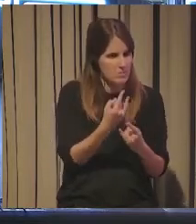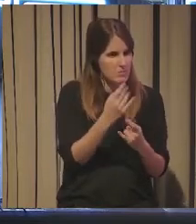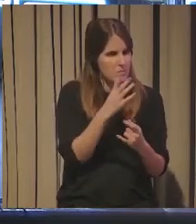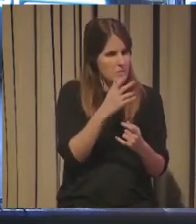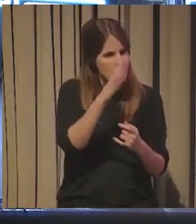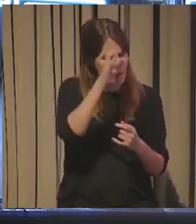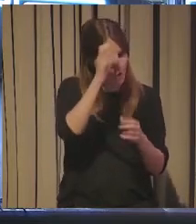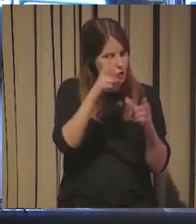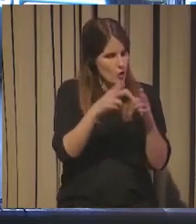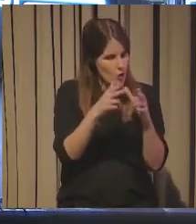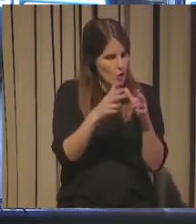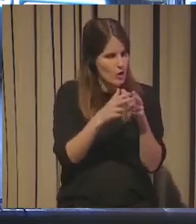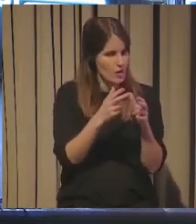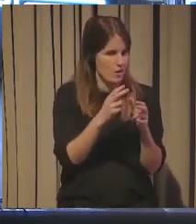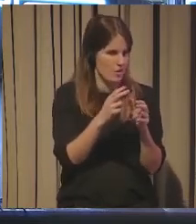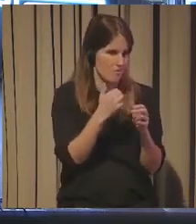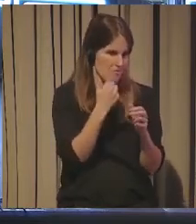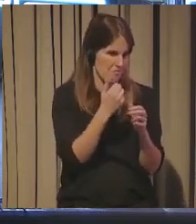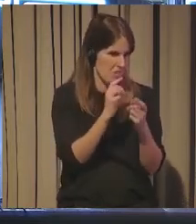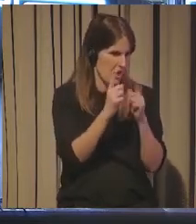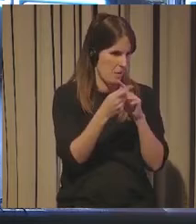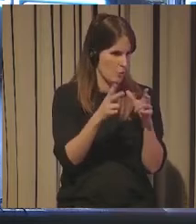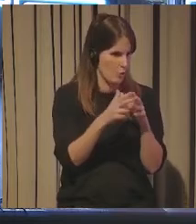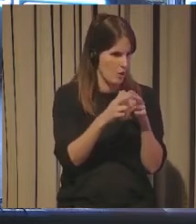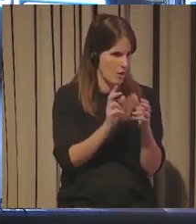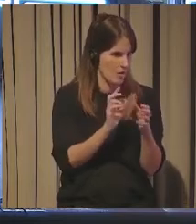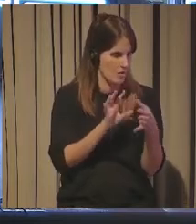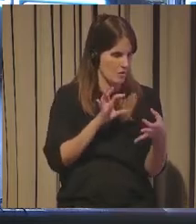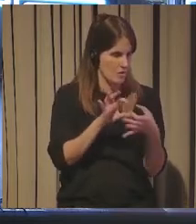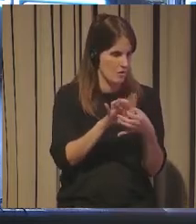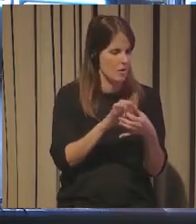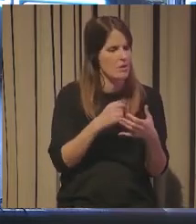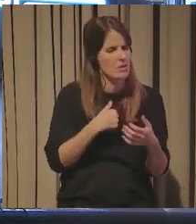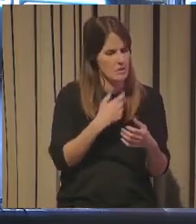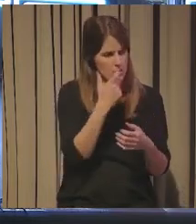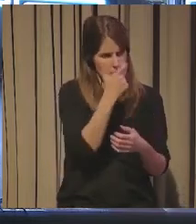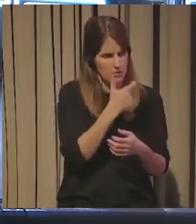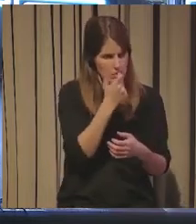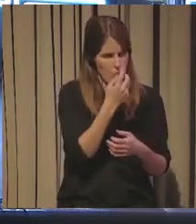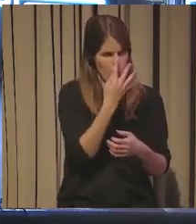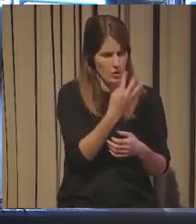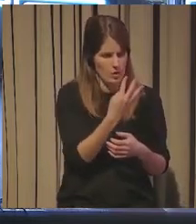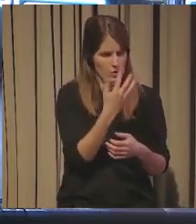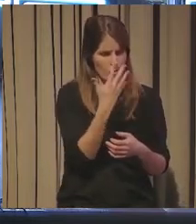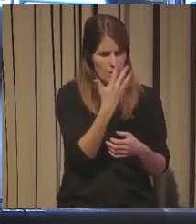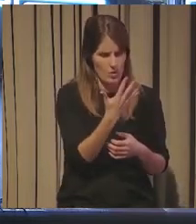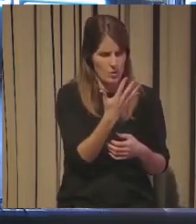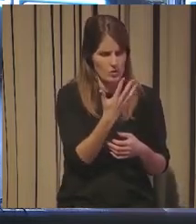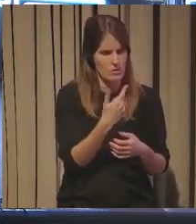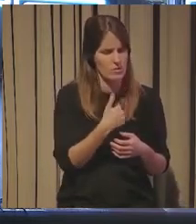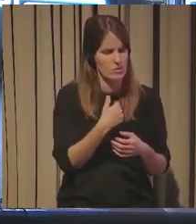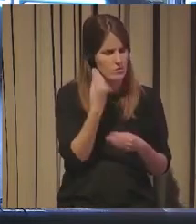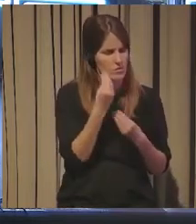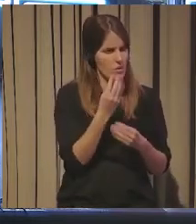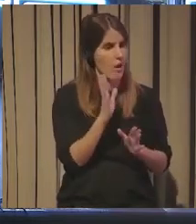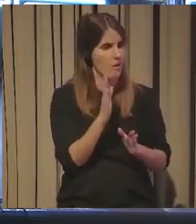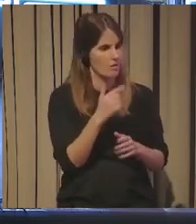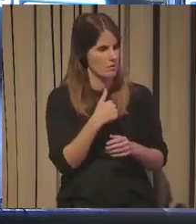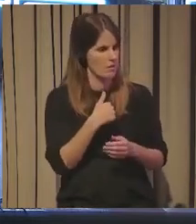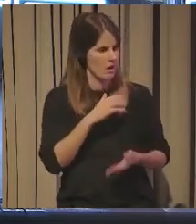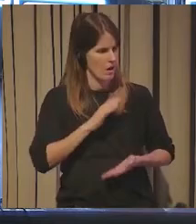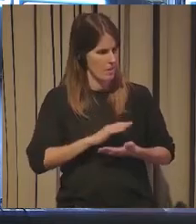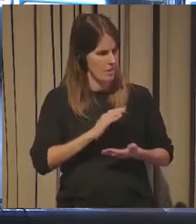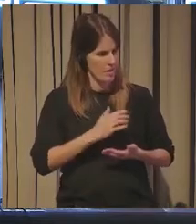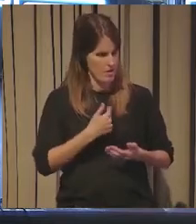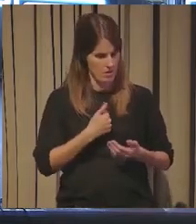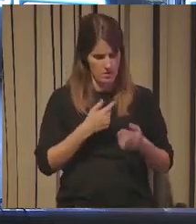Y ellos hablaban de esto. Y tengo que decir que tardé 4 o 5 años antes de decir, un momento, esto lo podría enseñar yo. A mí no